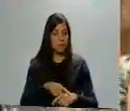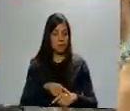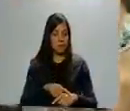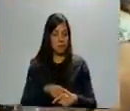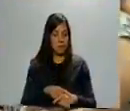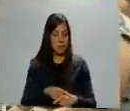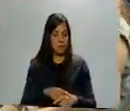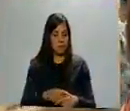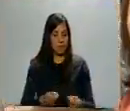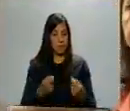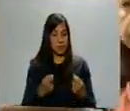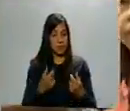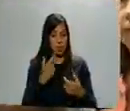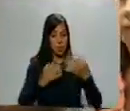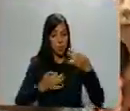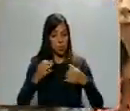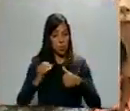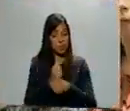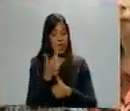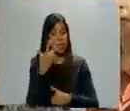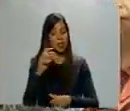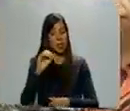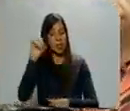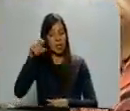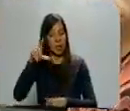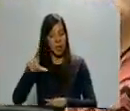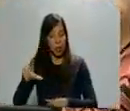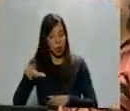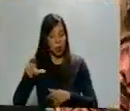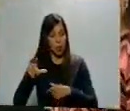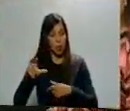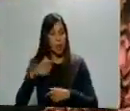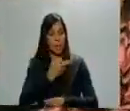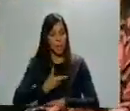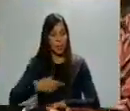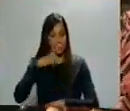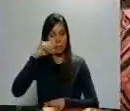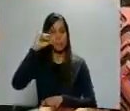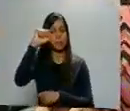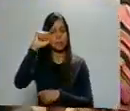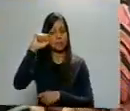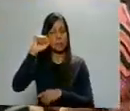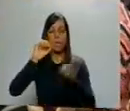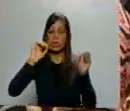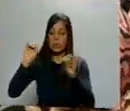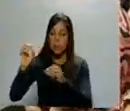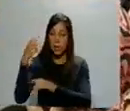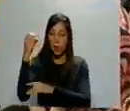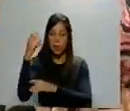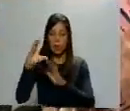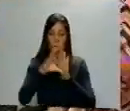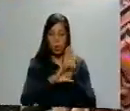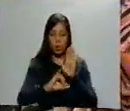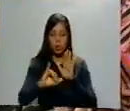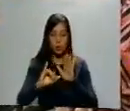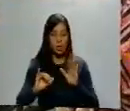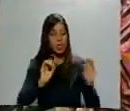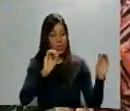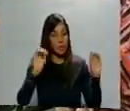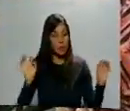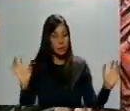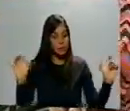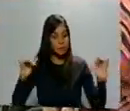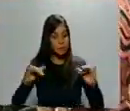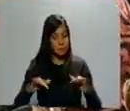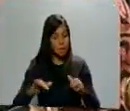hay impunidad gracias a que el 30 de julio el comandante presidente Nicolás Maduro convocó a esta Asamblea Nacional Constituyente. Por eso